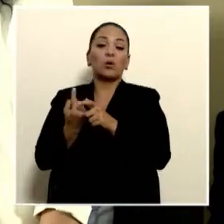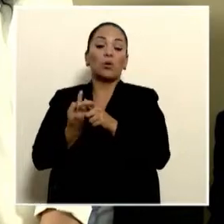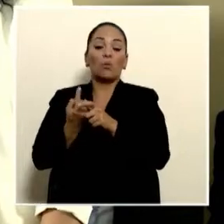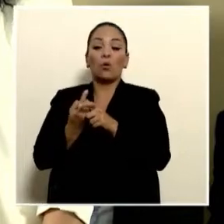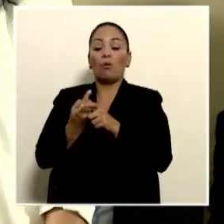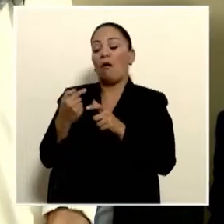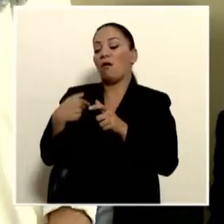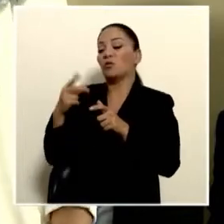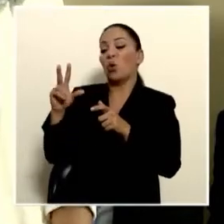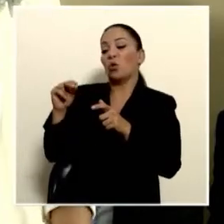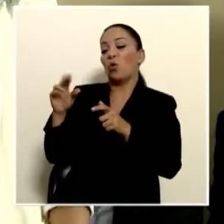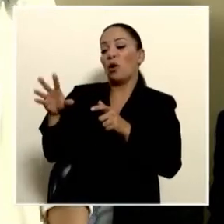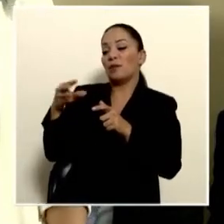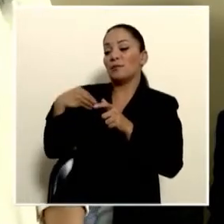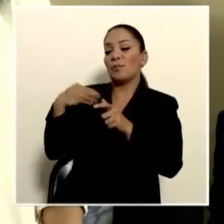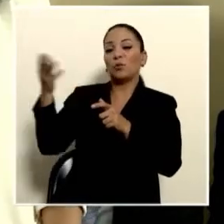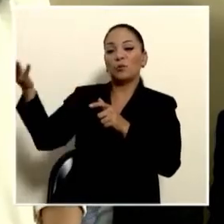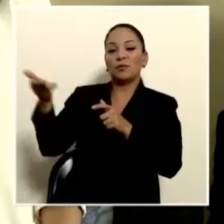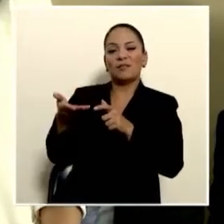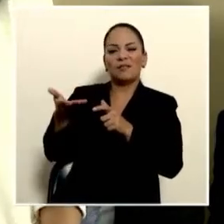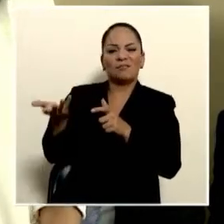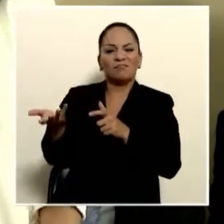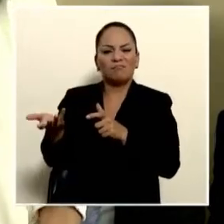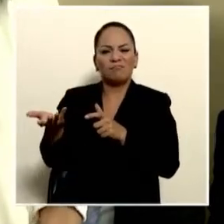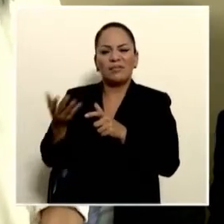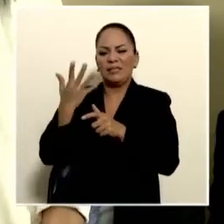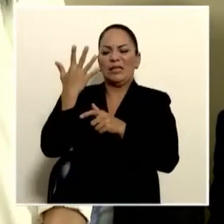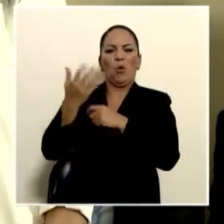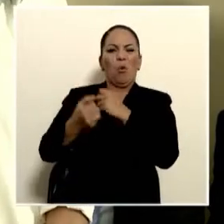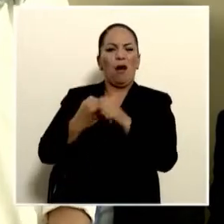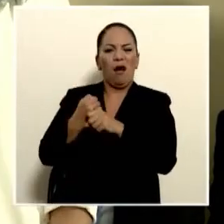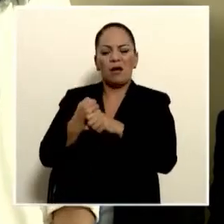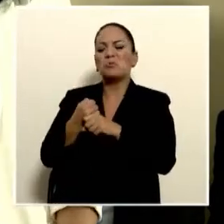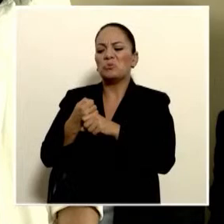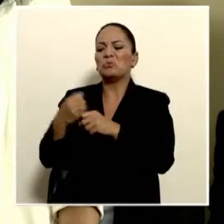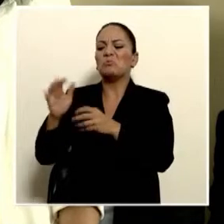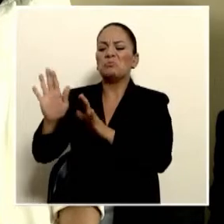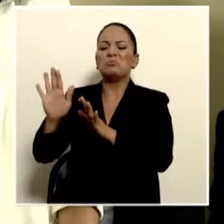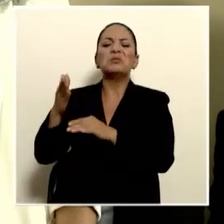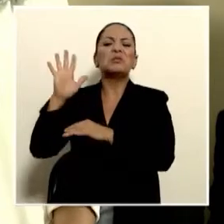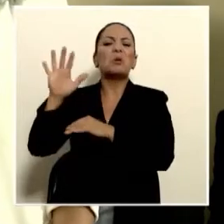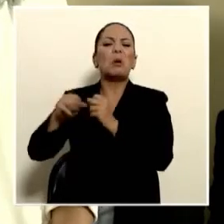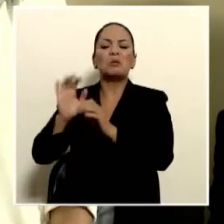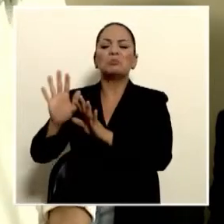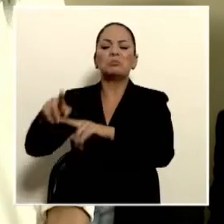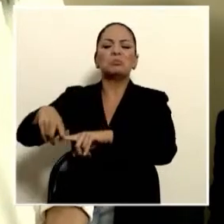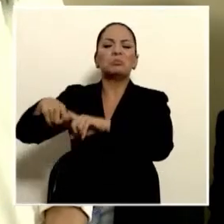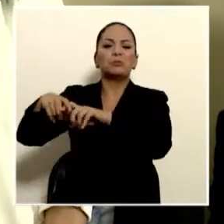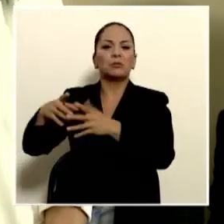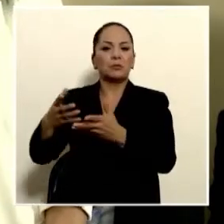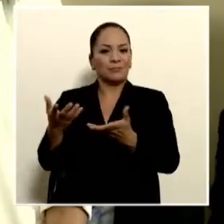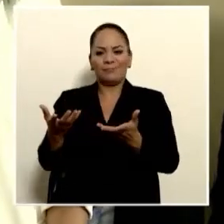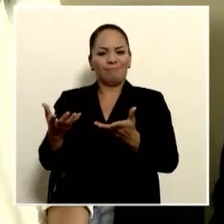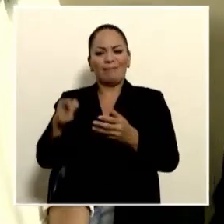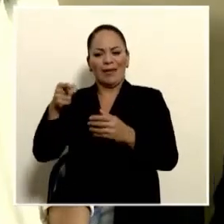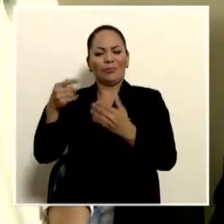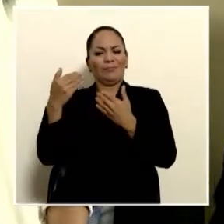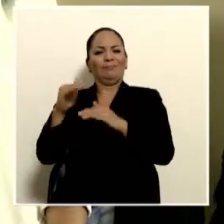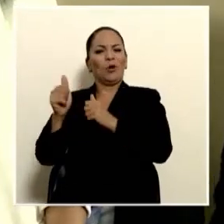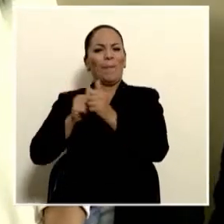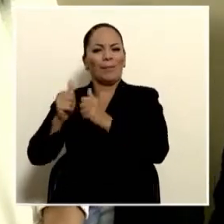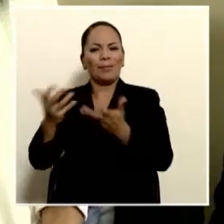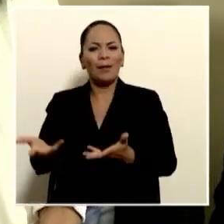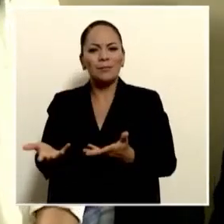la registro, o sabe que me llevo 5 años registrándosela. Eso limita la competencia y limita el acceso